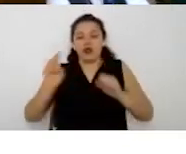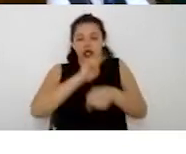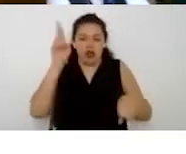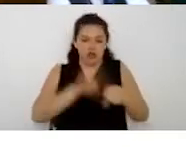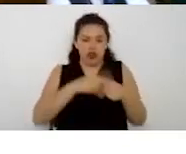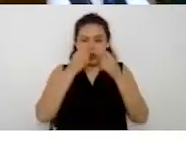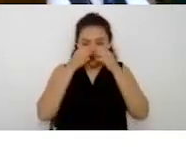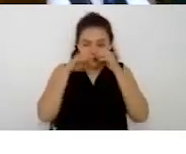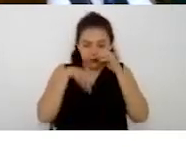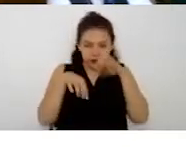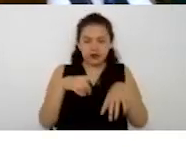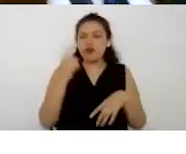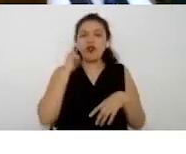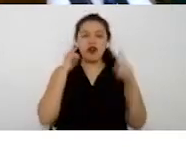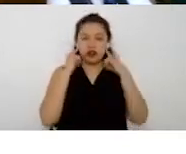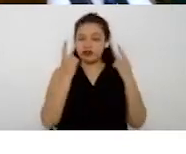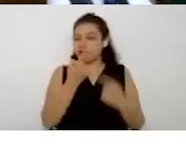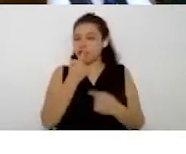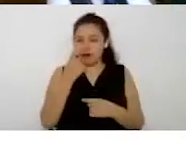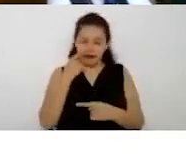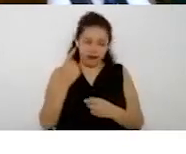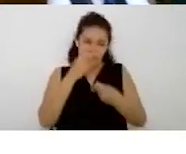mejor oídos, nariz y demás.